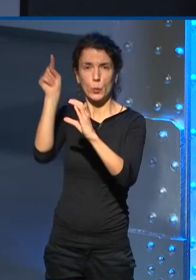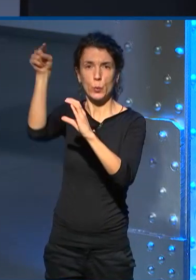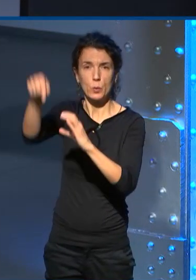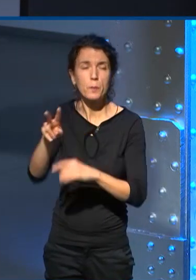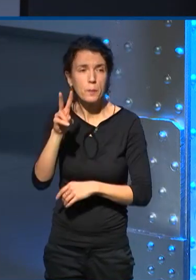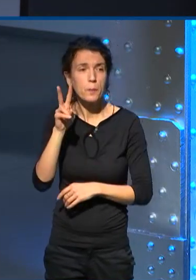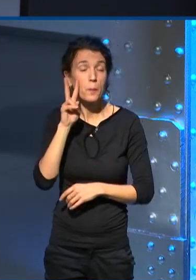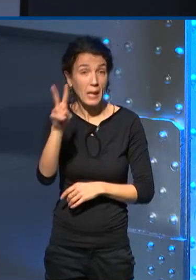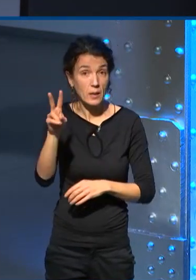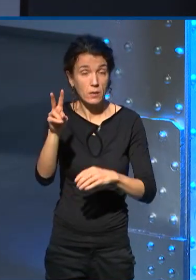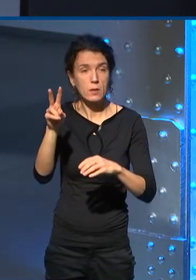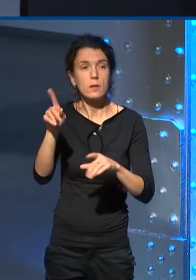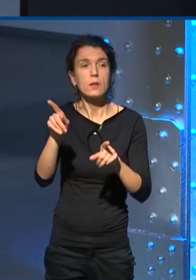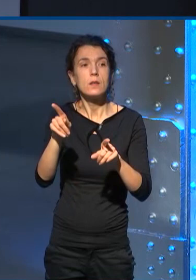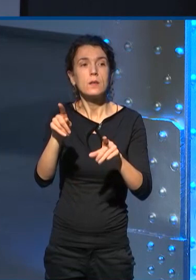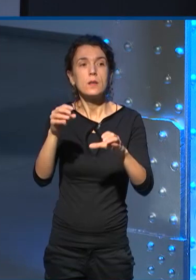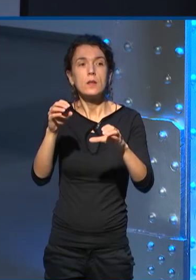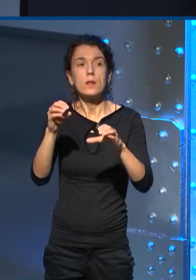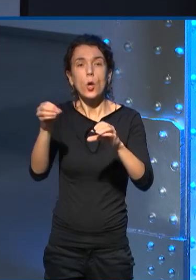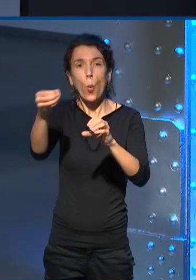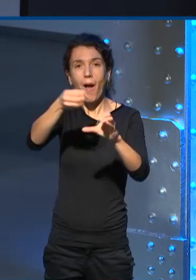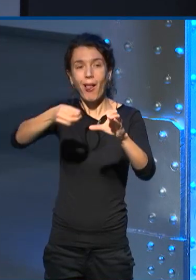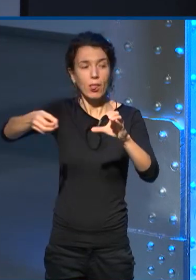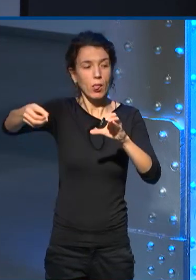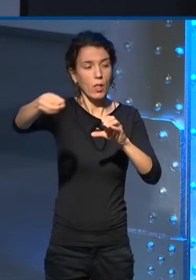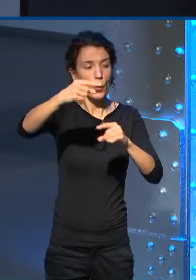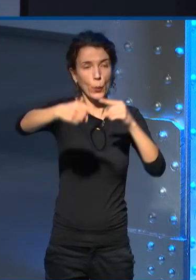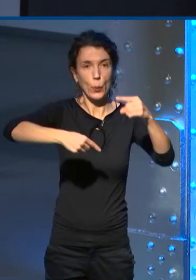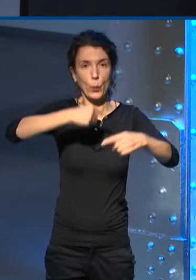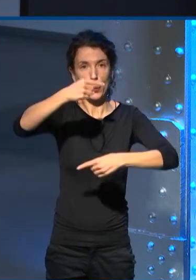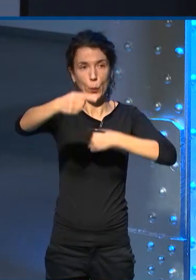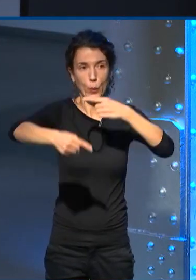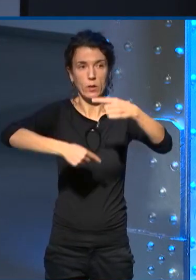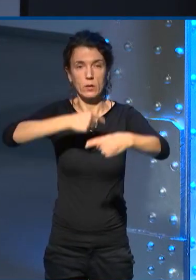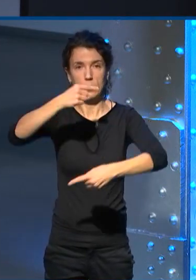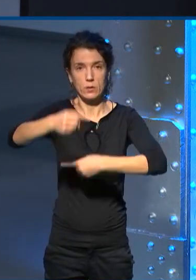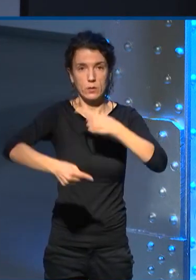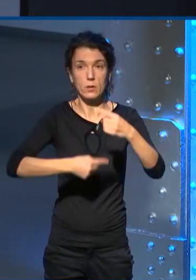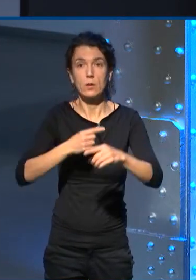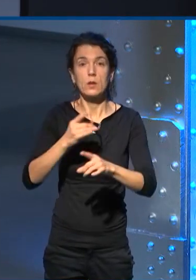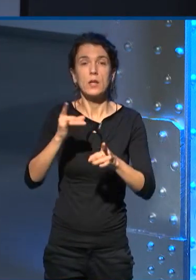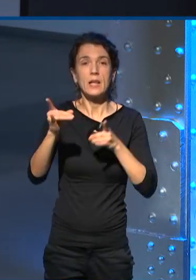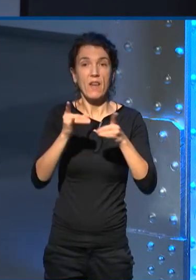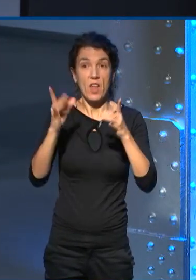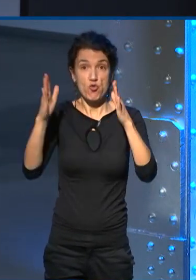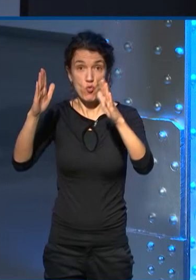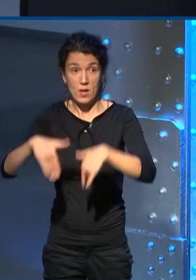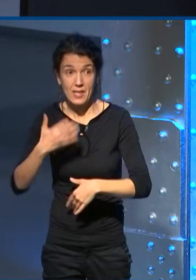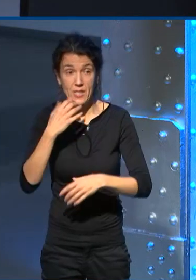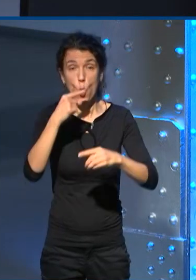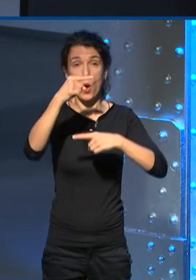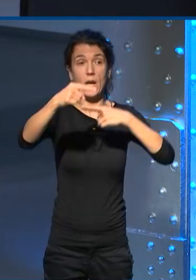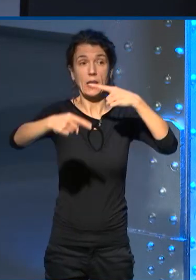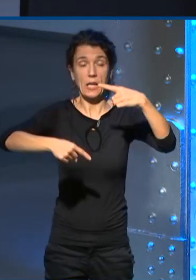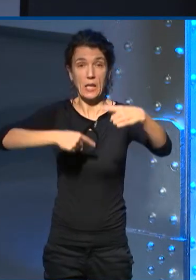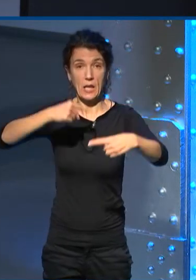fondo lo que procuran es generar gravedad aquí. Esto mientras va a Marte está en ingravidez, pero si yo tengo esto girando,